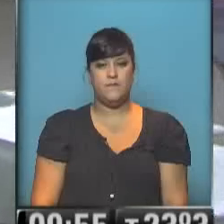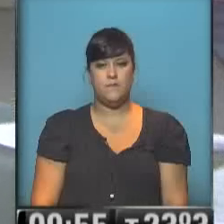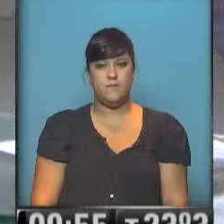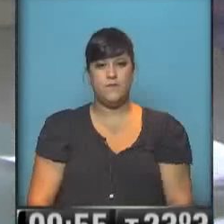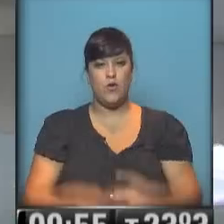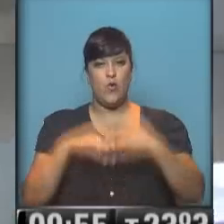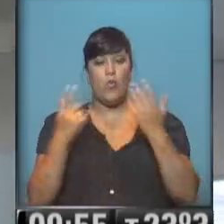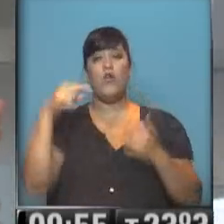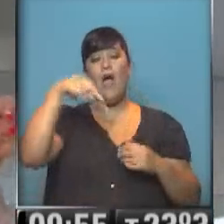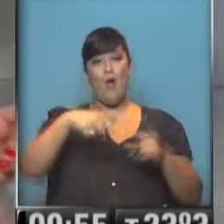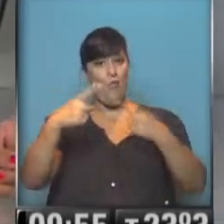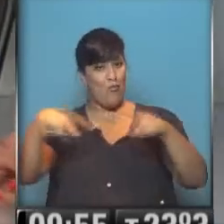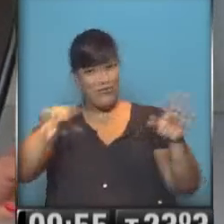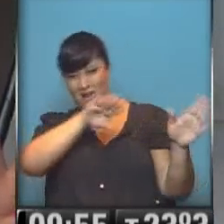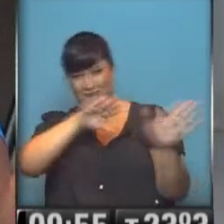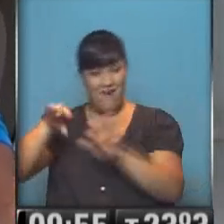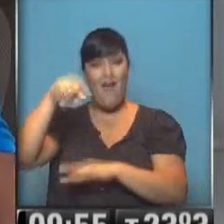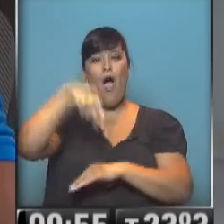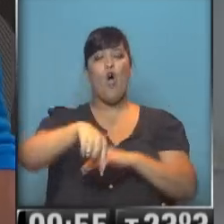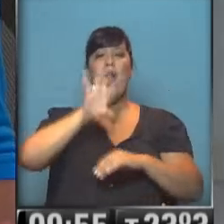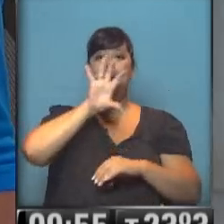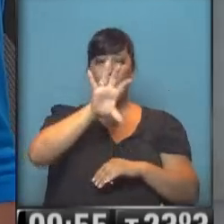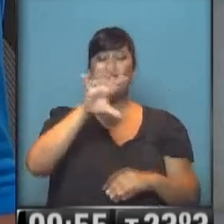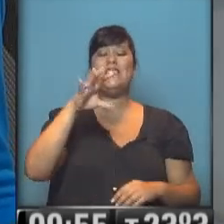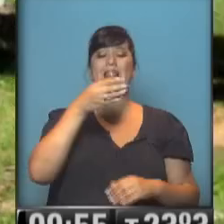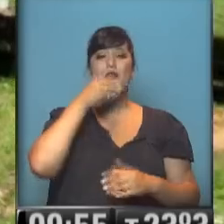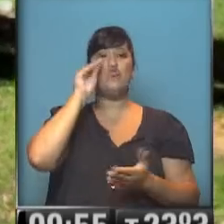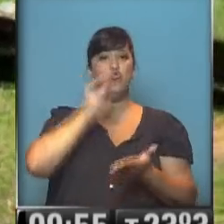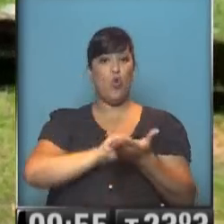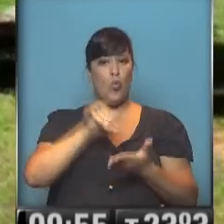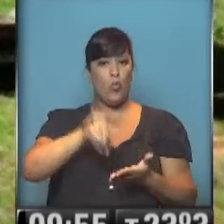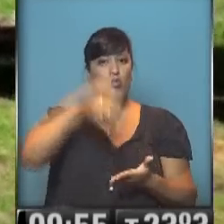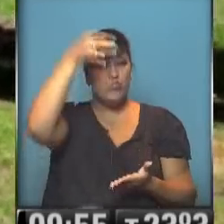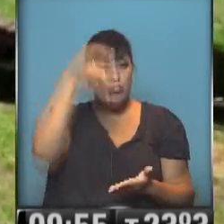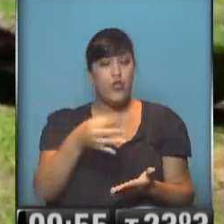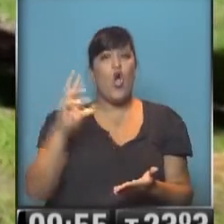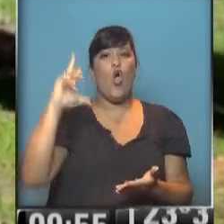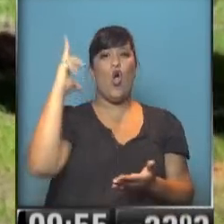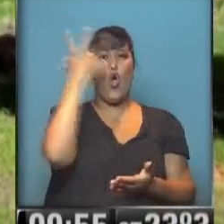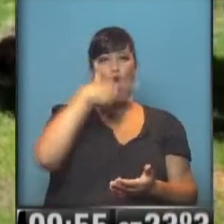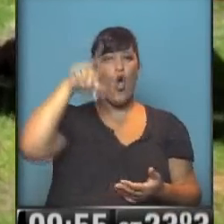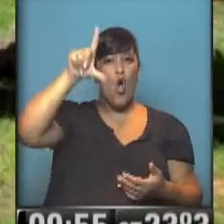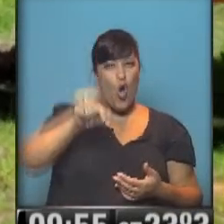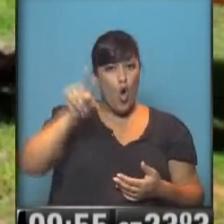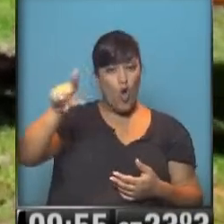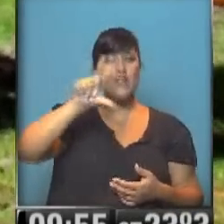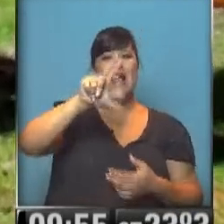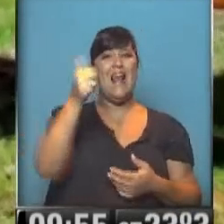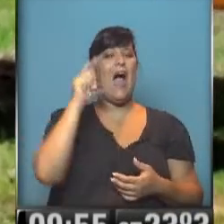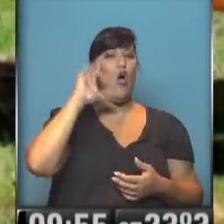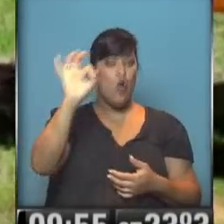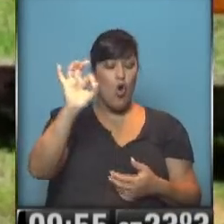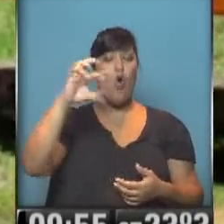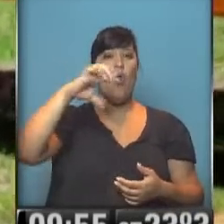bueno y ahora de la música nos vamos a la provincia de chubut específicamente a un hostel En lago puelo Por qué no vamos a hablar de